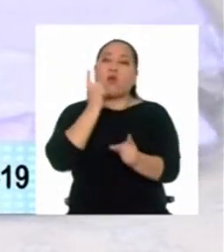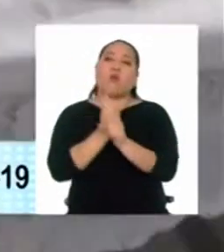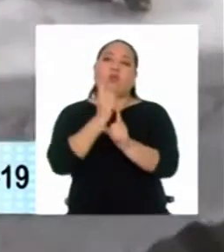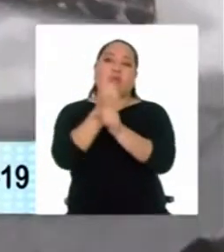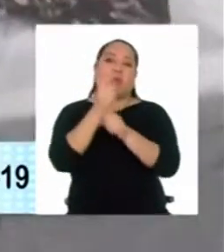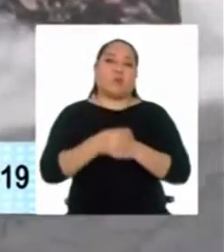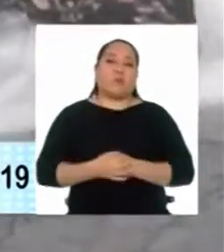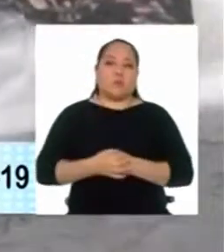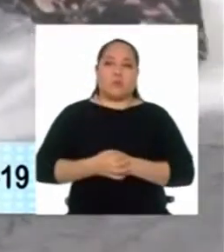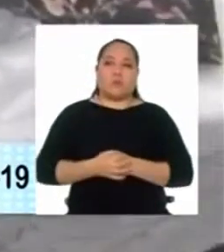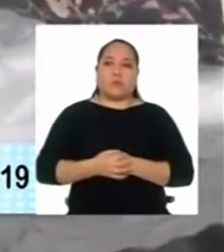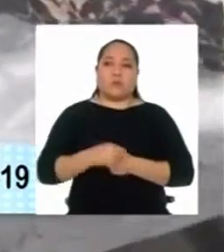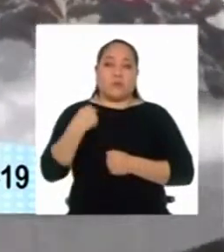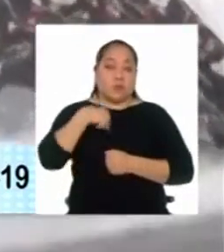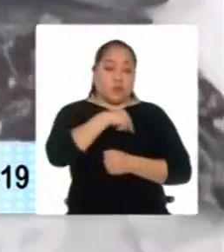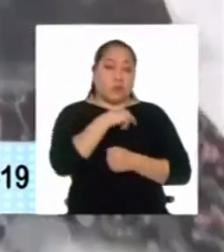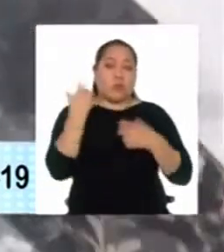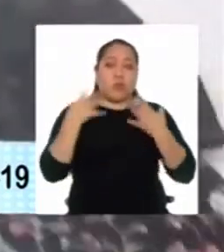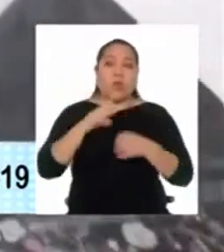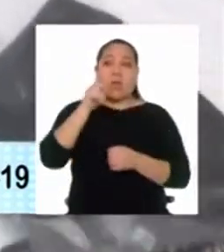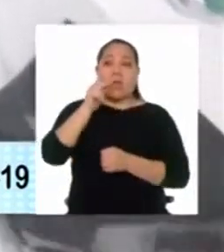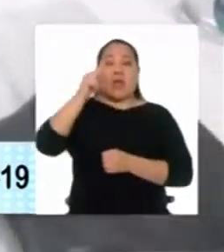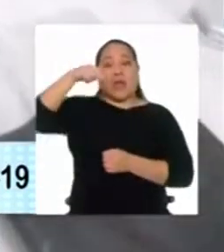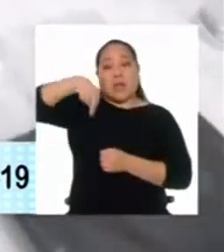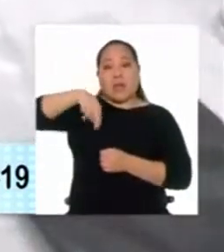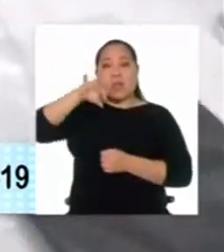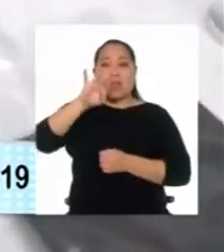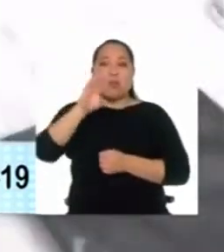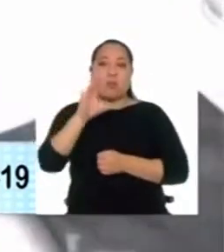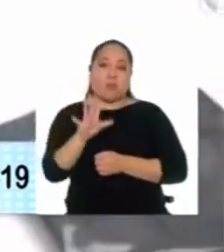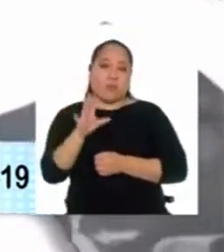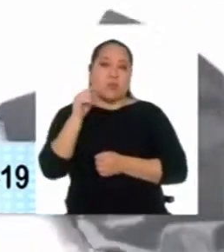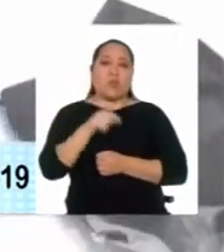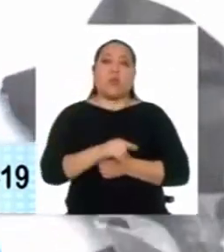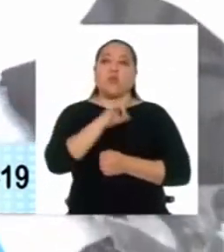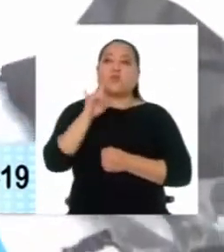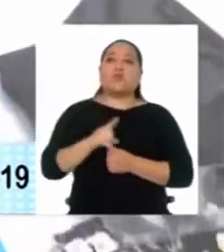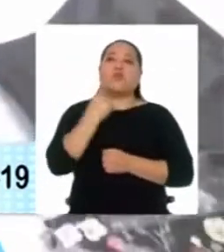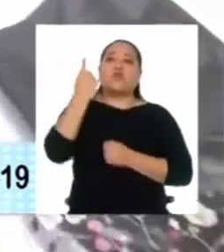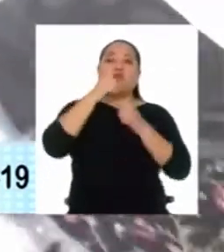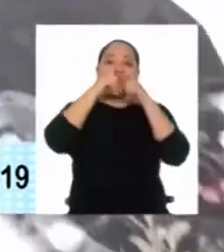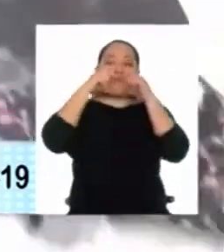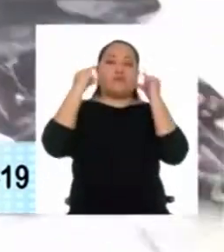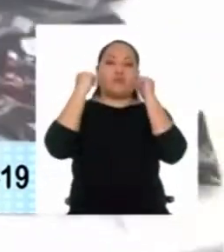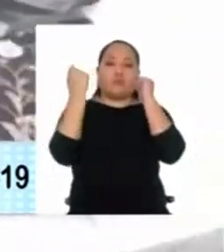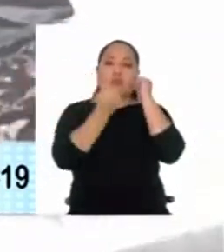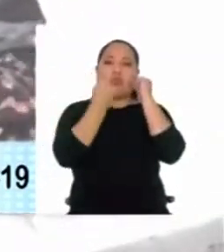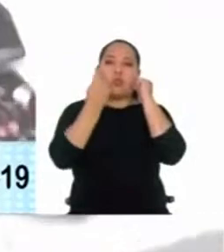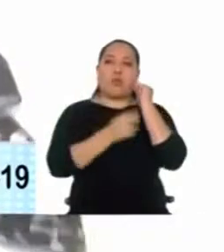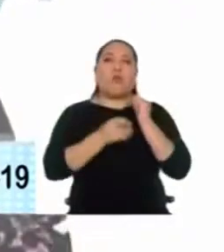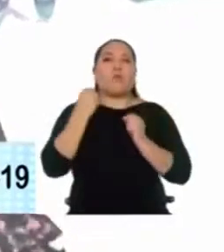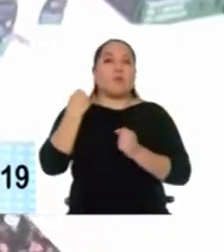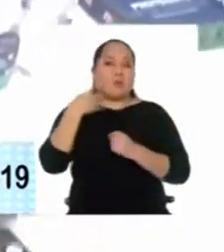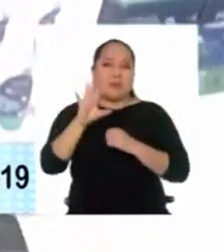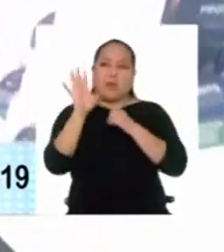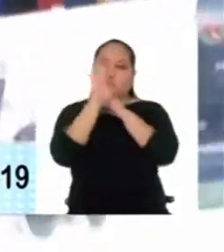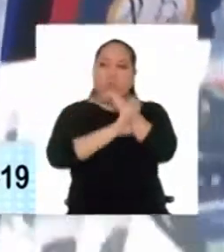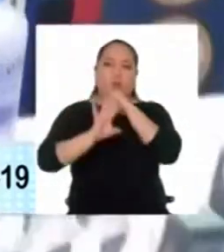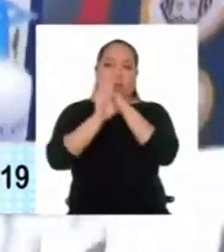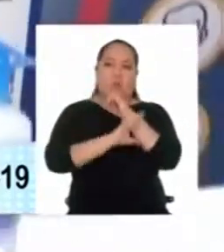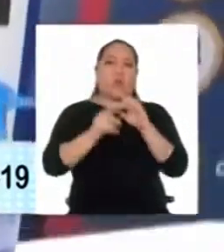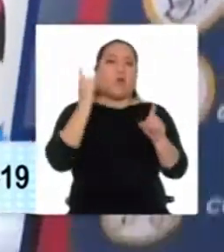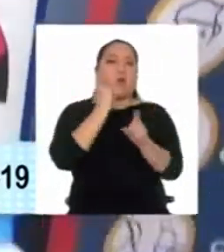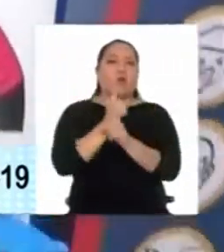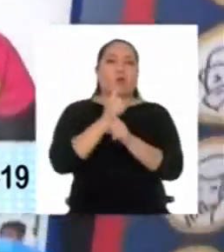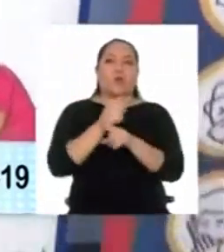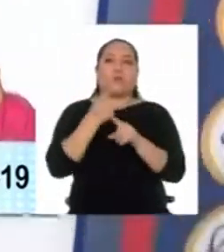adecuadamente. Nosotros tenemos mascarillas KN95 que se pueden utilizar solas, sin ningún problema, porque obviamente protegen